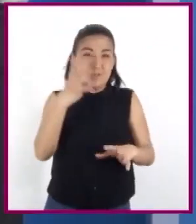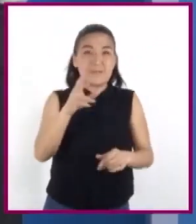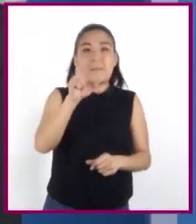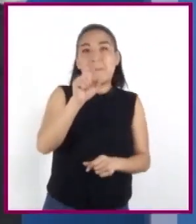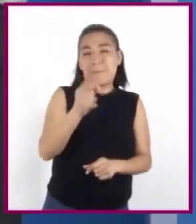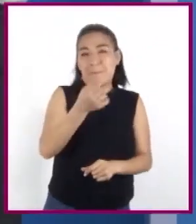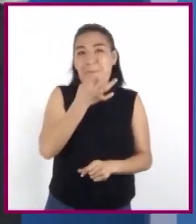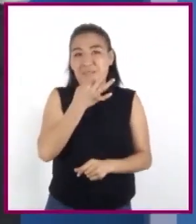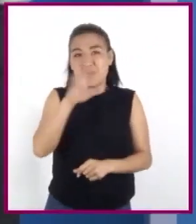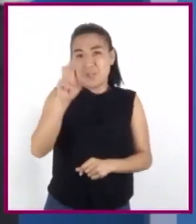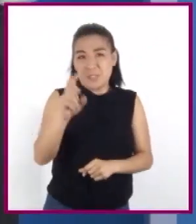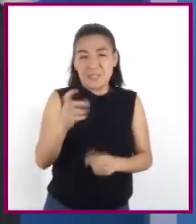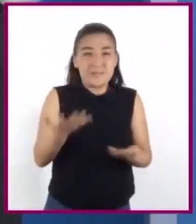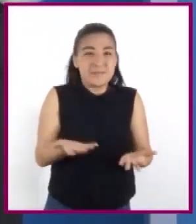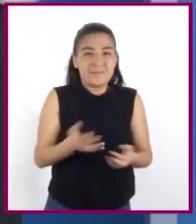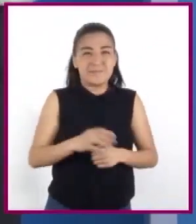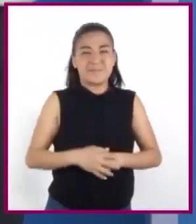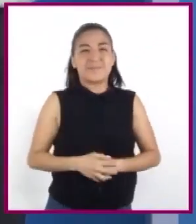30?